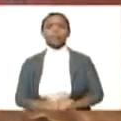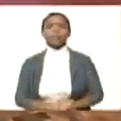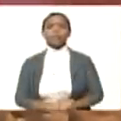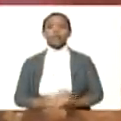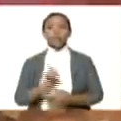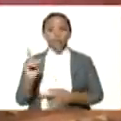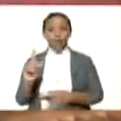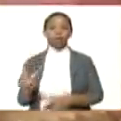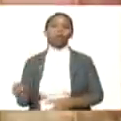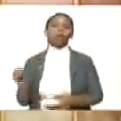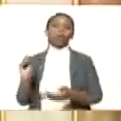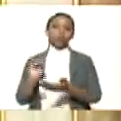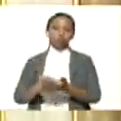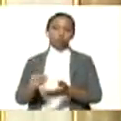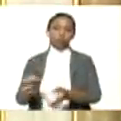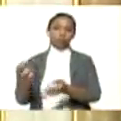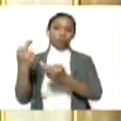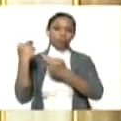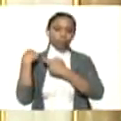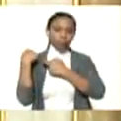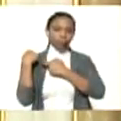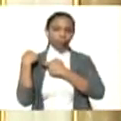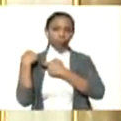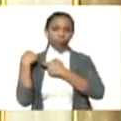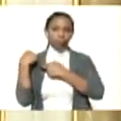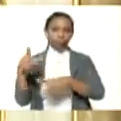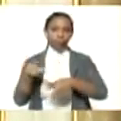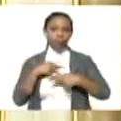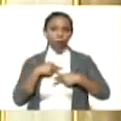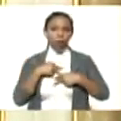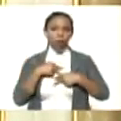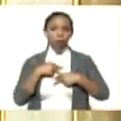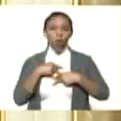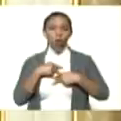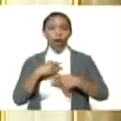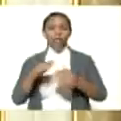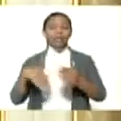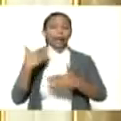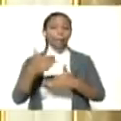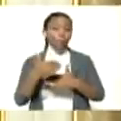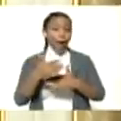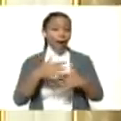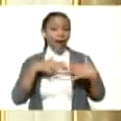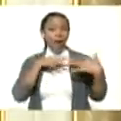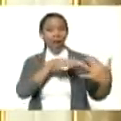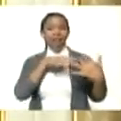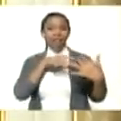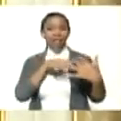lo hizo. Y luego vino la batalla constituyente